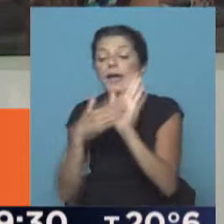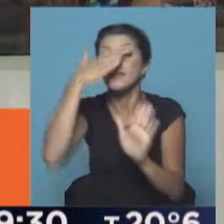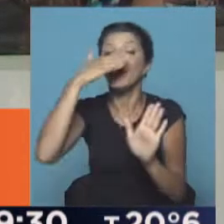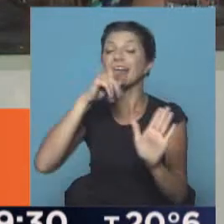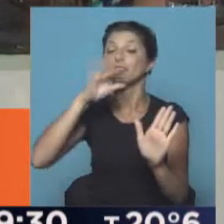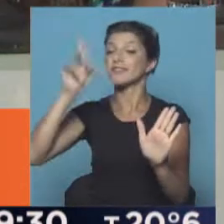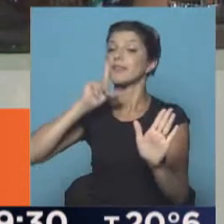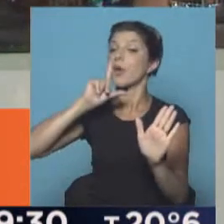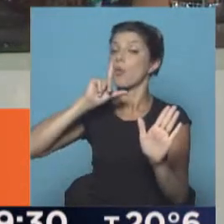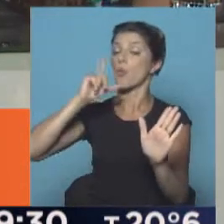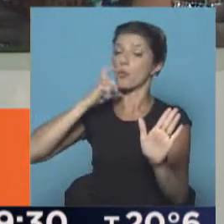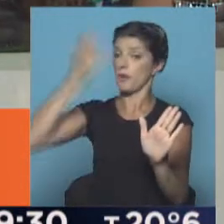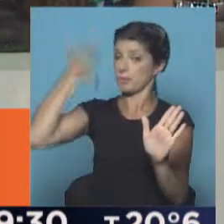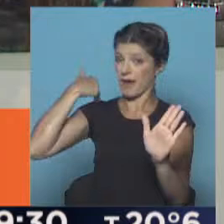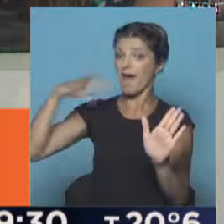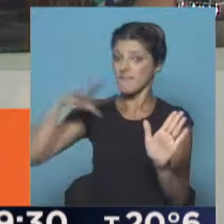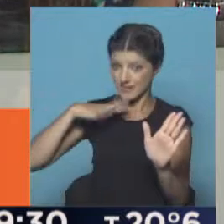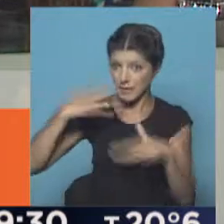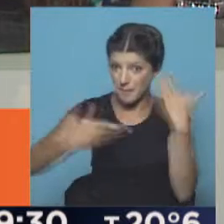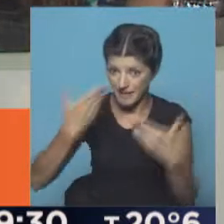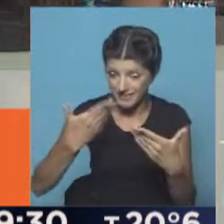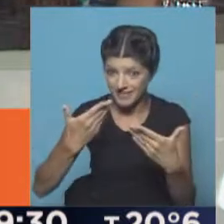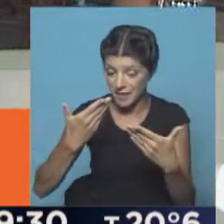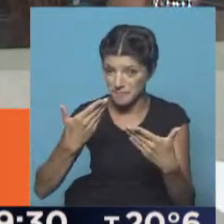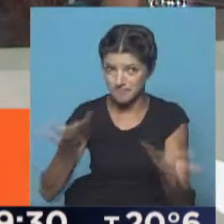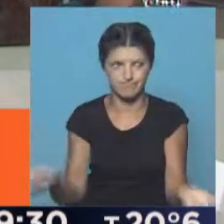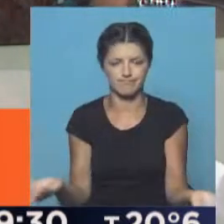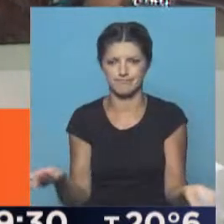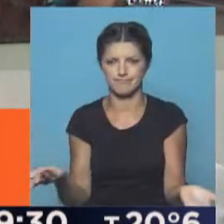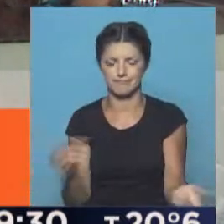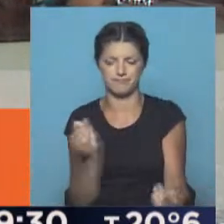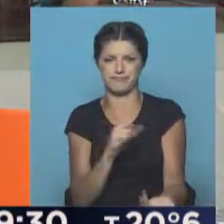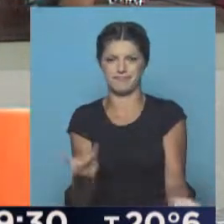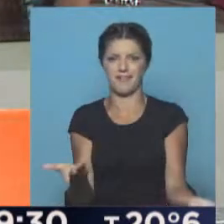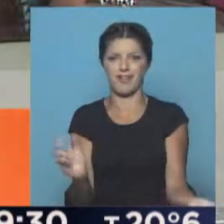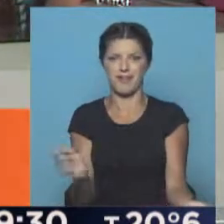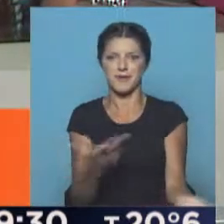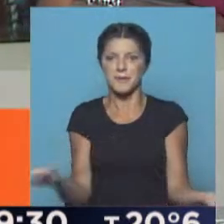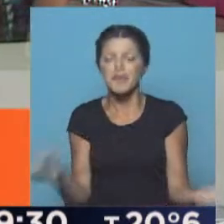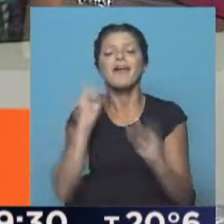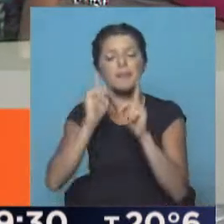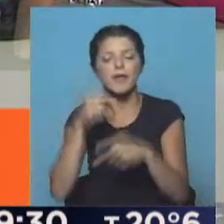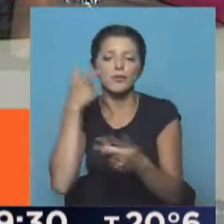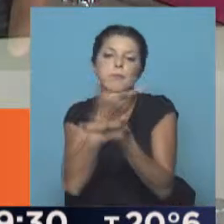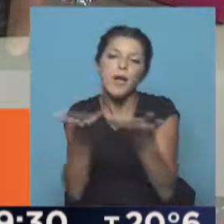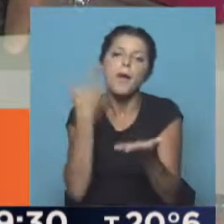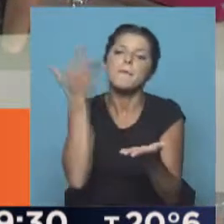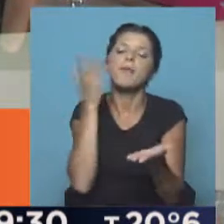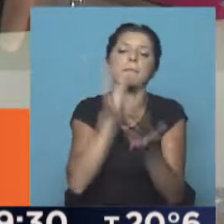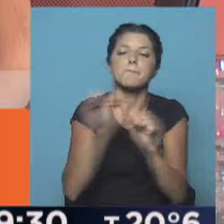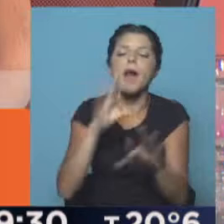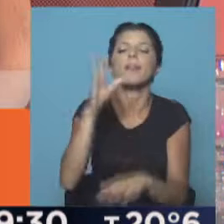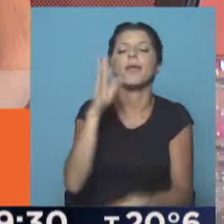aparece con el dinero, la pericia no había terminado. Entonces a nosotros nos parecía que eso, además de que pueda hablar mal del juez Rafecas, puede hablar mal de la